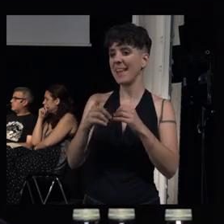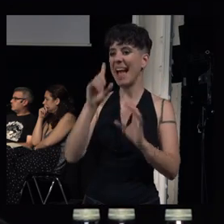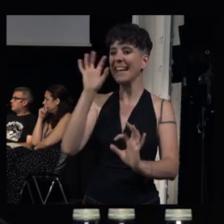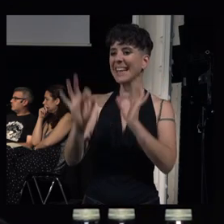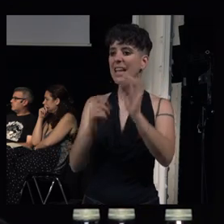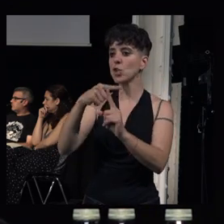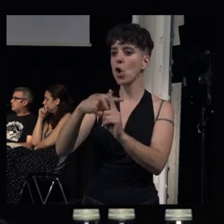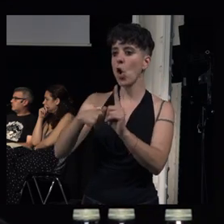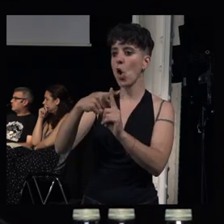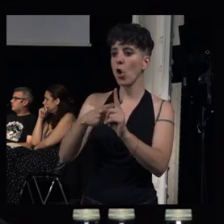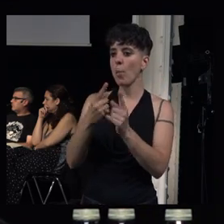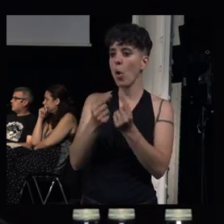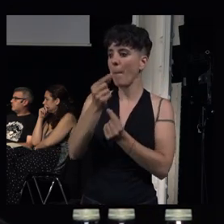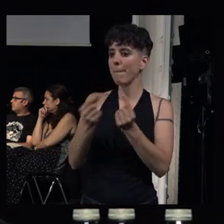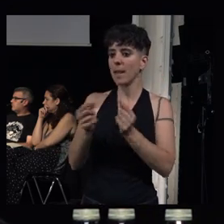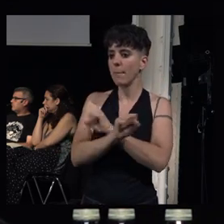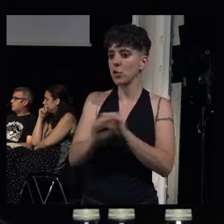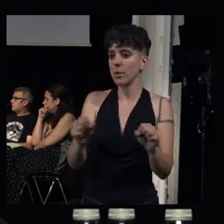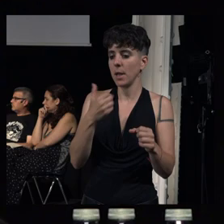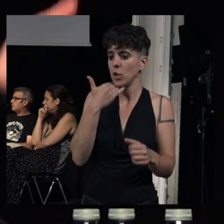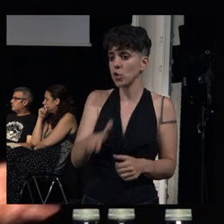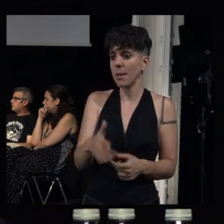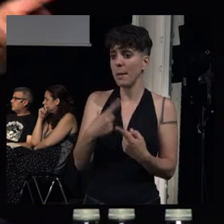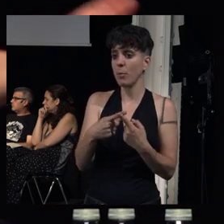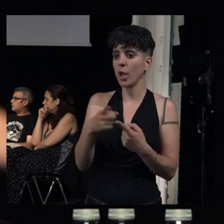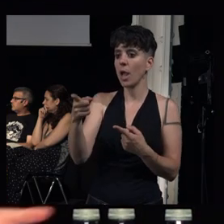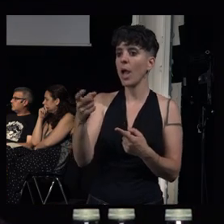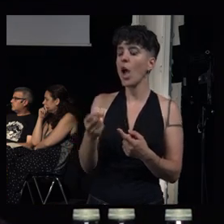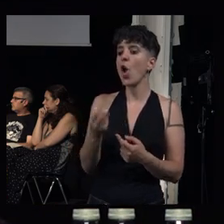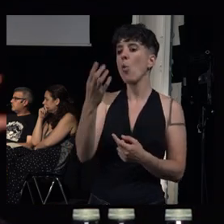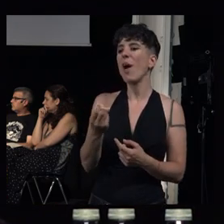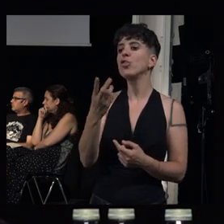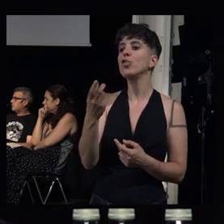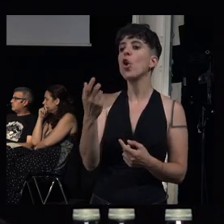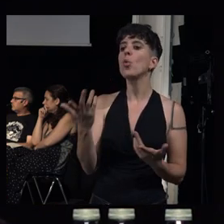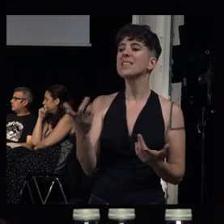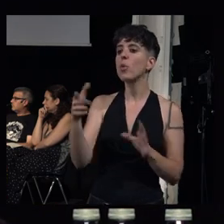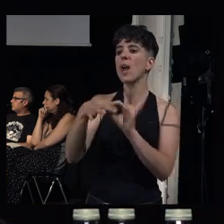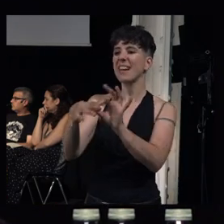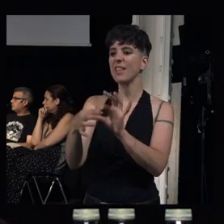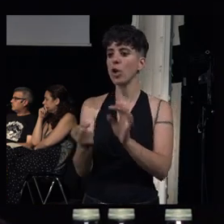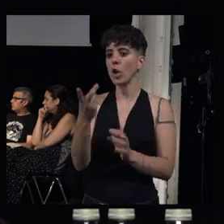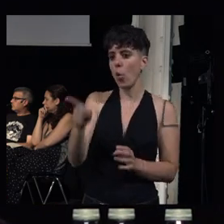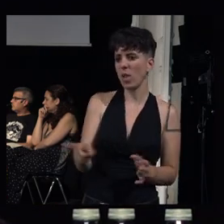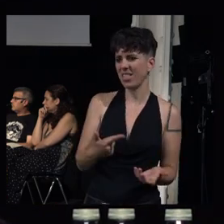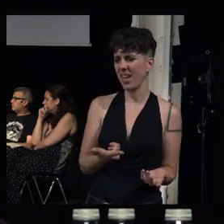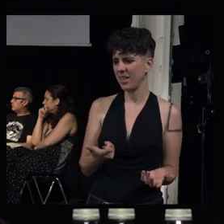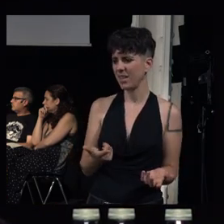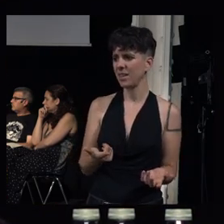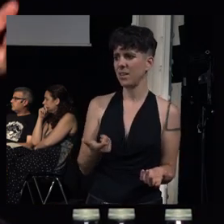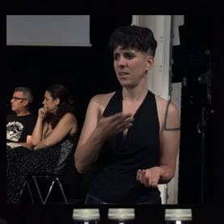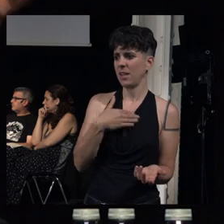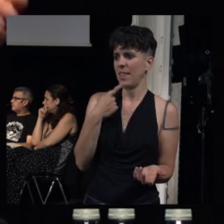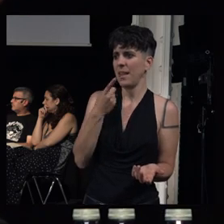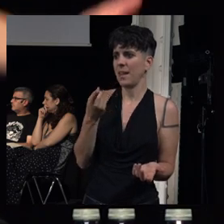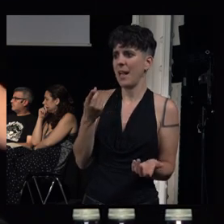que no sabe medir el riesgo. Porque ¿cuánto cuenta una relación que no cuenta, por decirlo así? Pues poco, ¿no? Es muy difícil que tú puedas valorar el riesgo